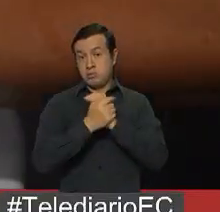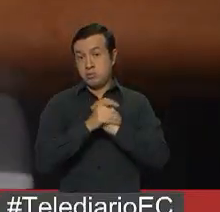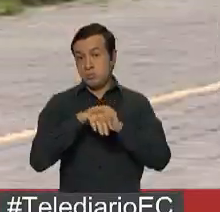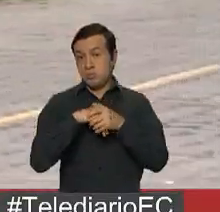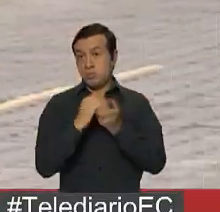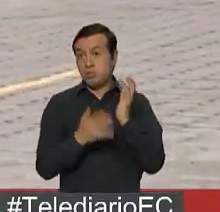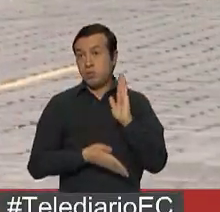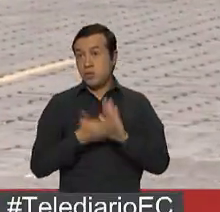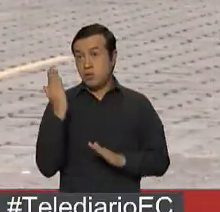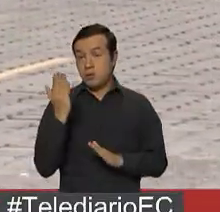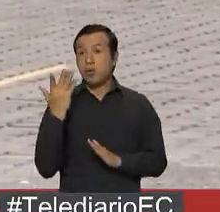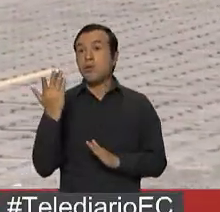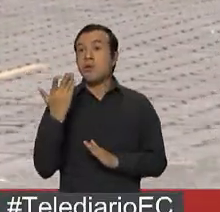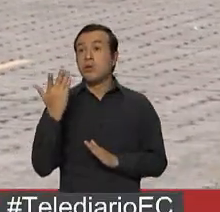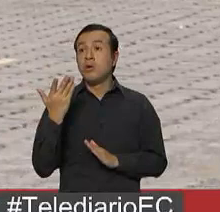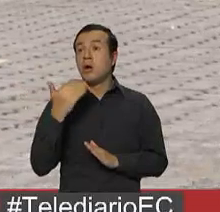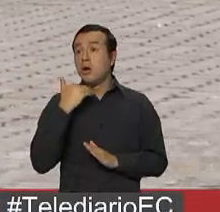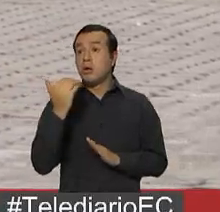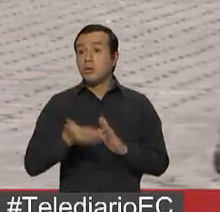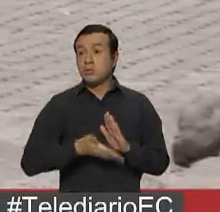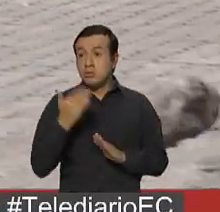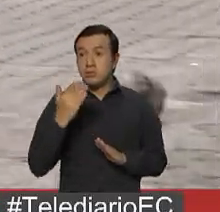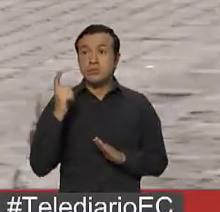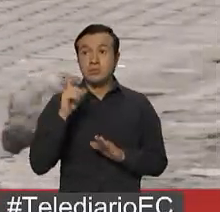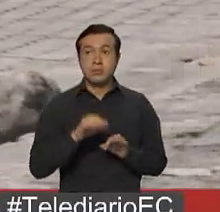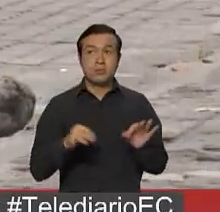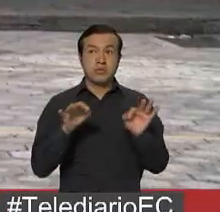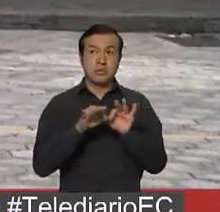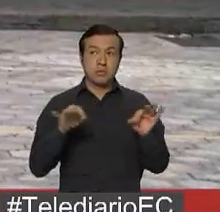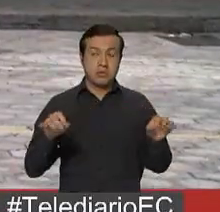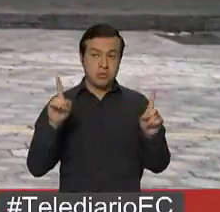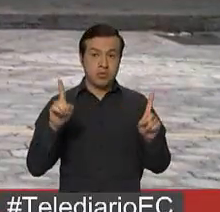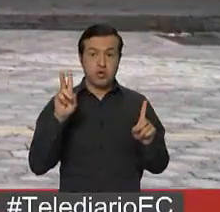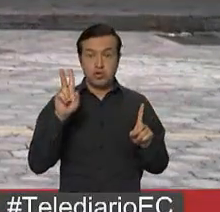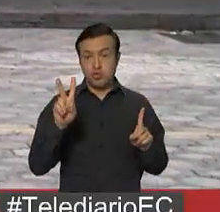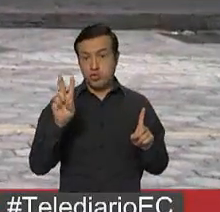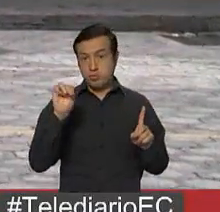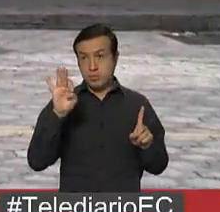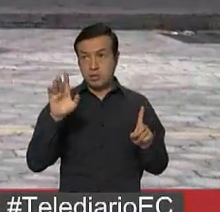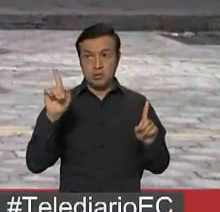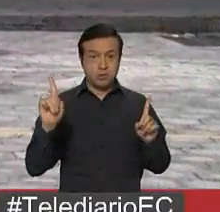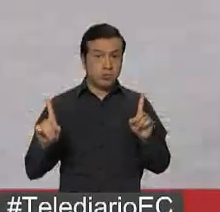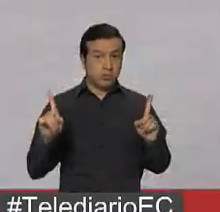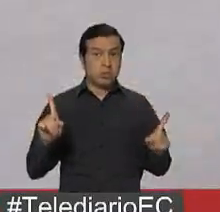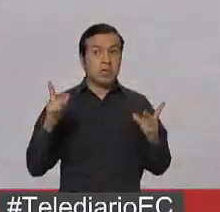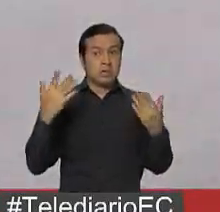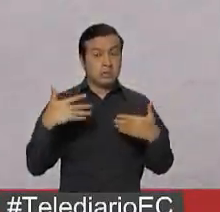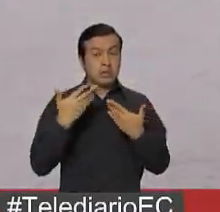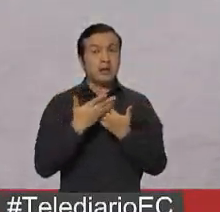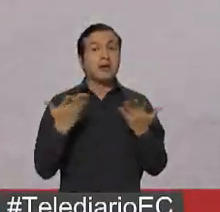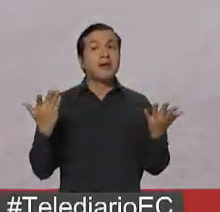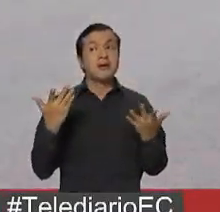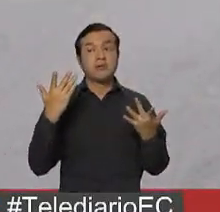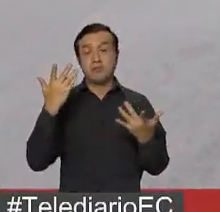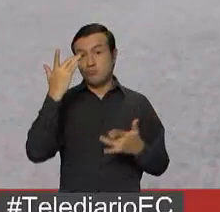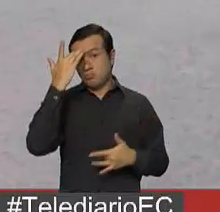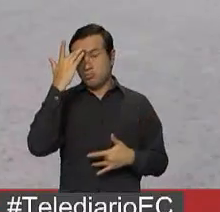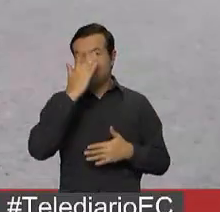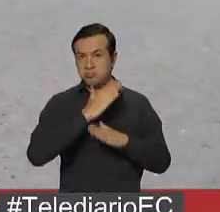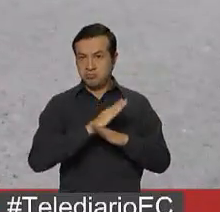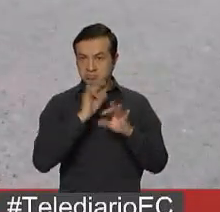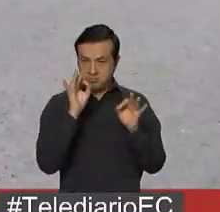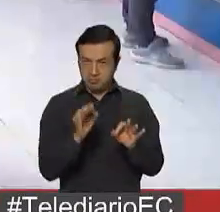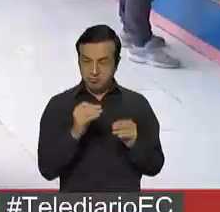sale por cuestiones estrictamente necesarias mantener la distancia de al menos 2 metros entre personas sólo así se alejara de contagio